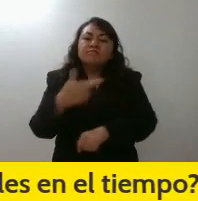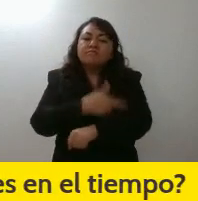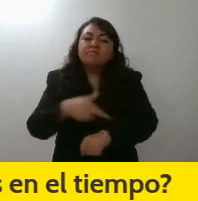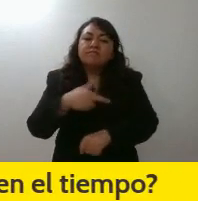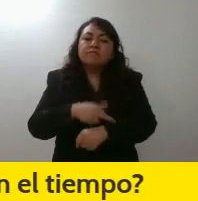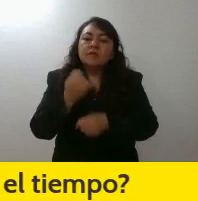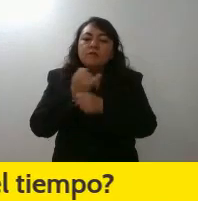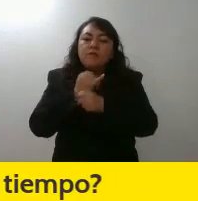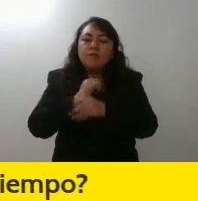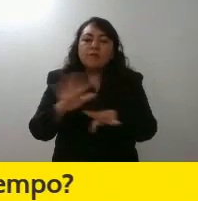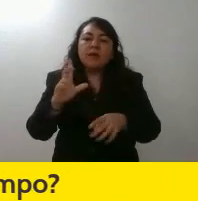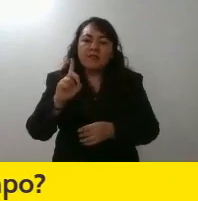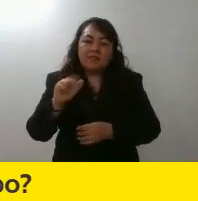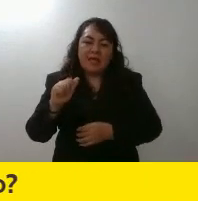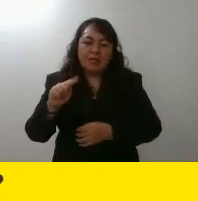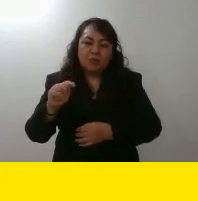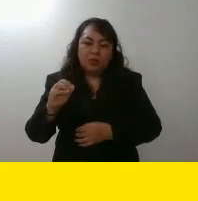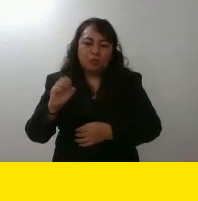los datos